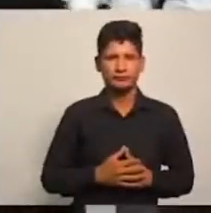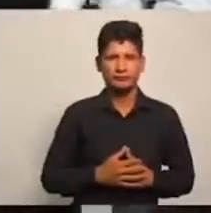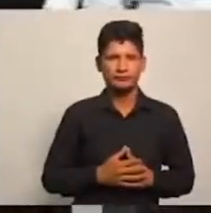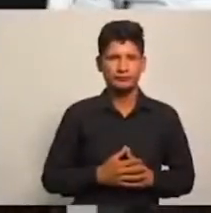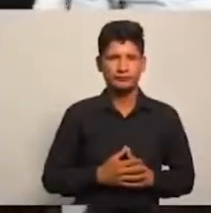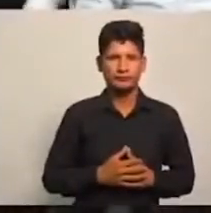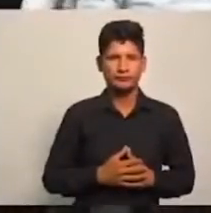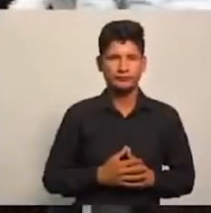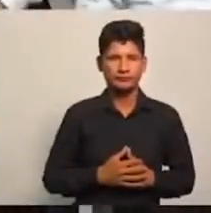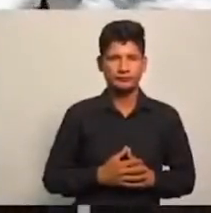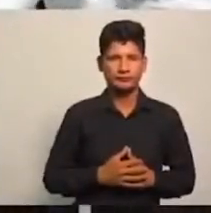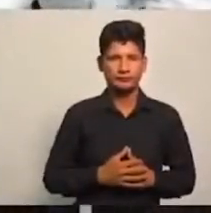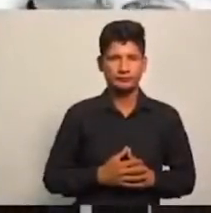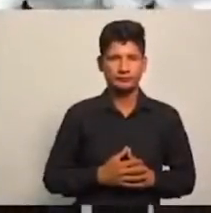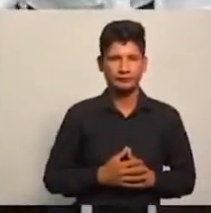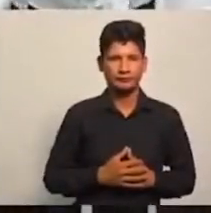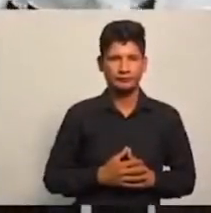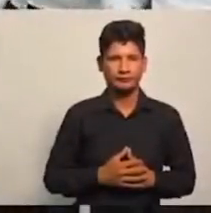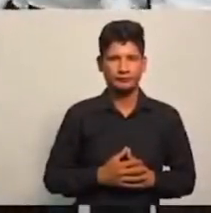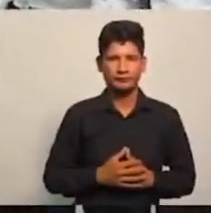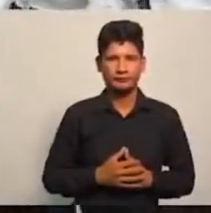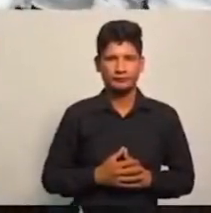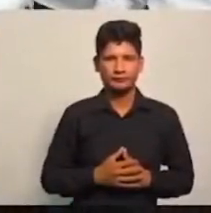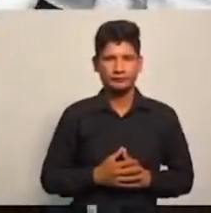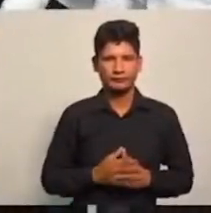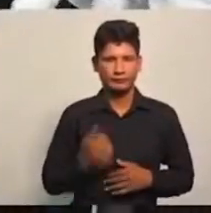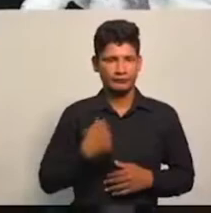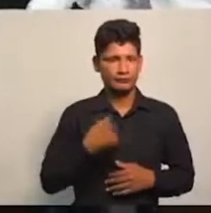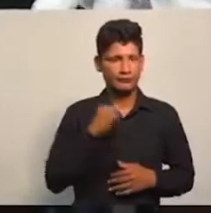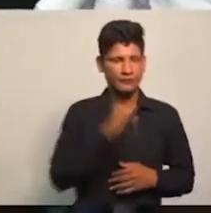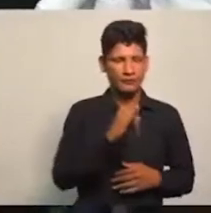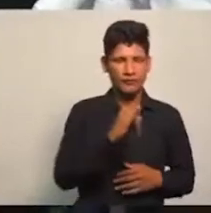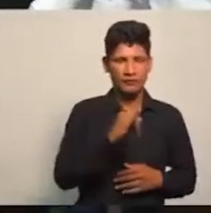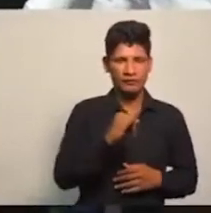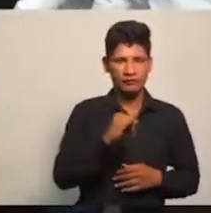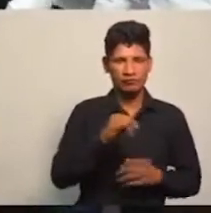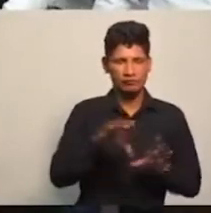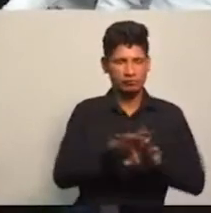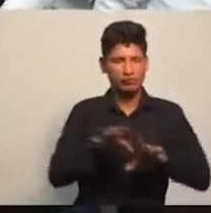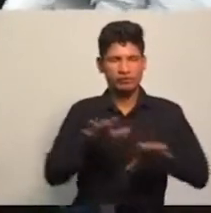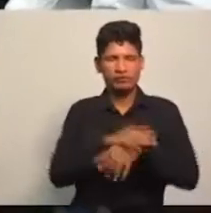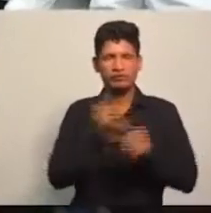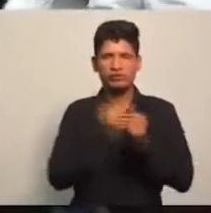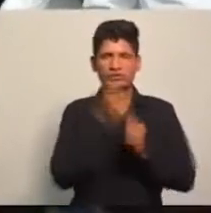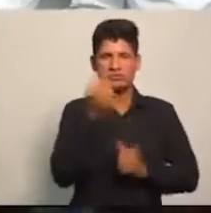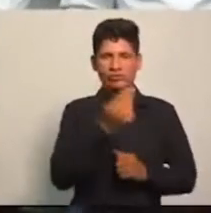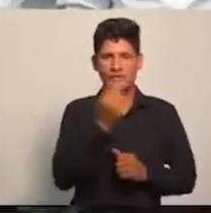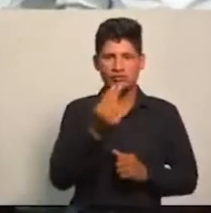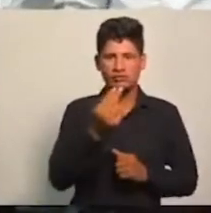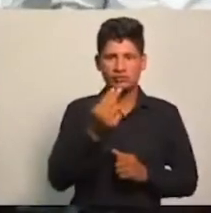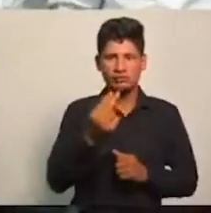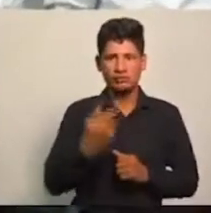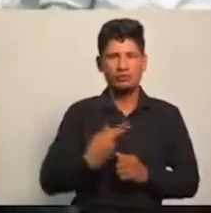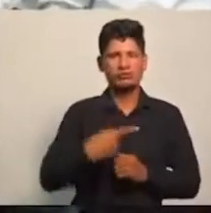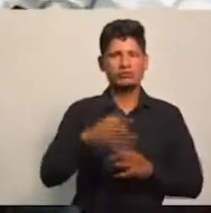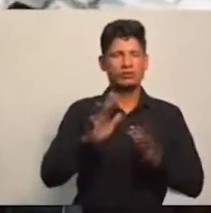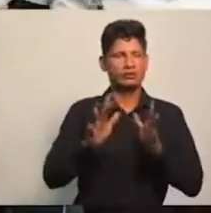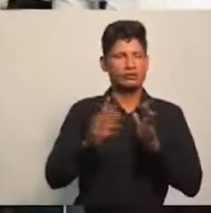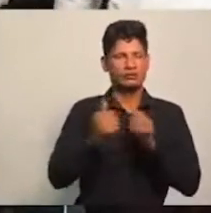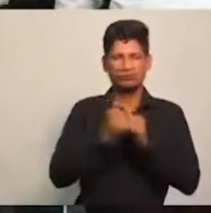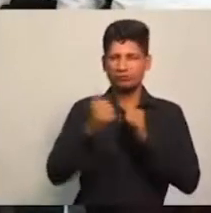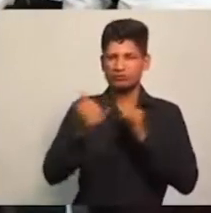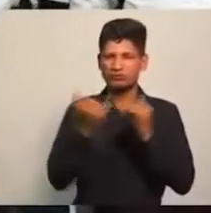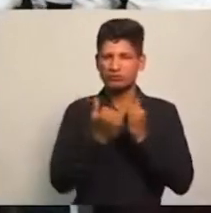Así, yo me despido de ustedes, pero señalando algo. Yo